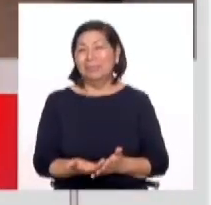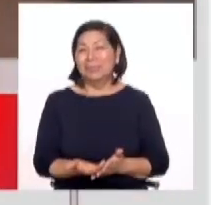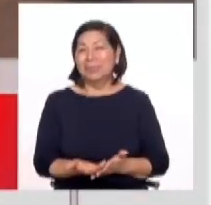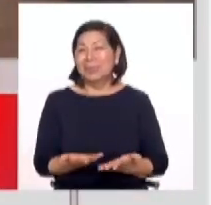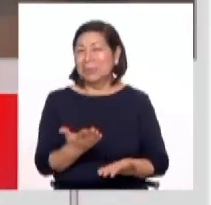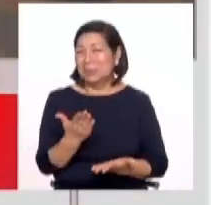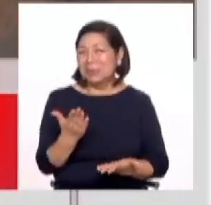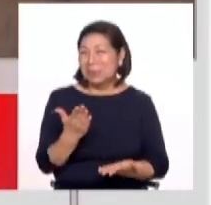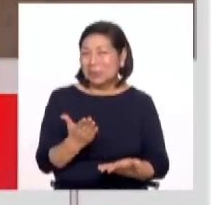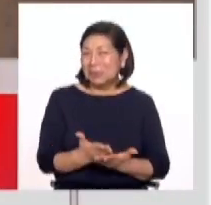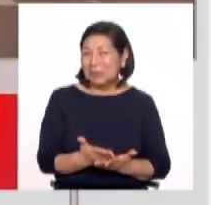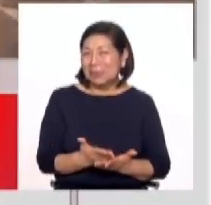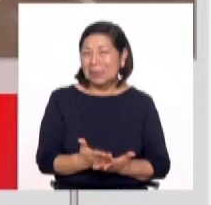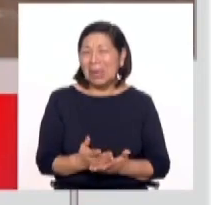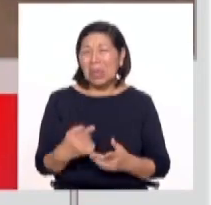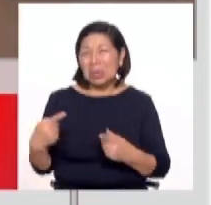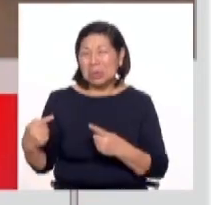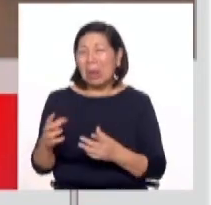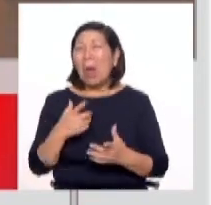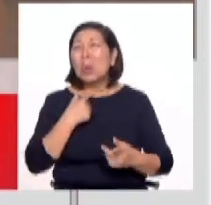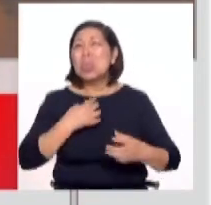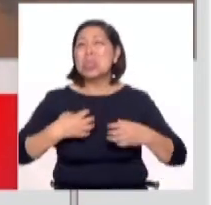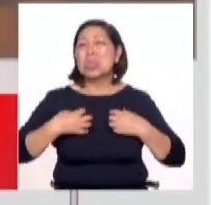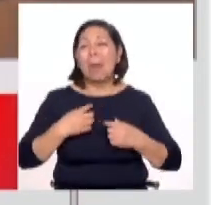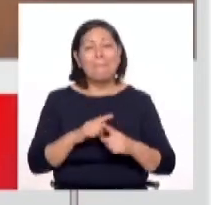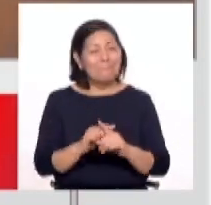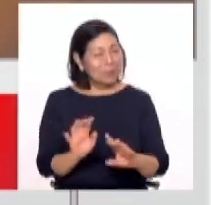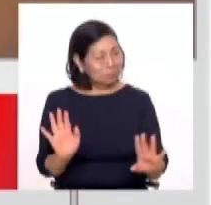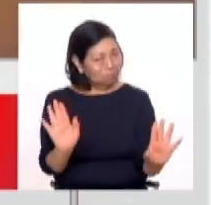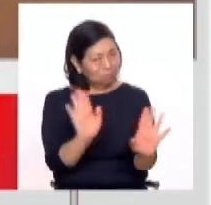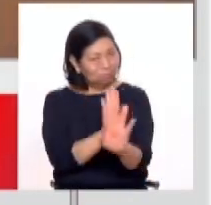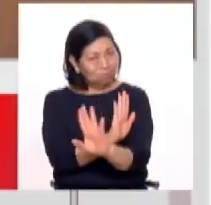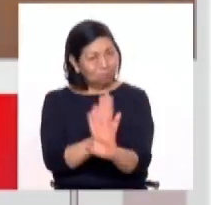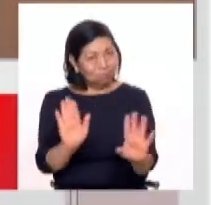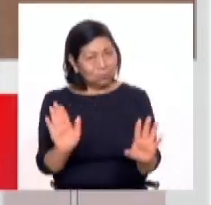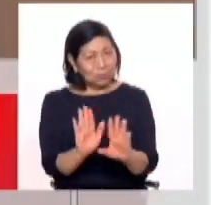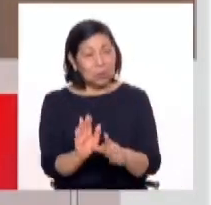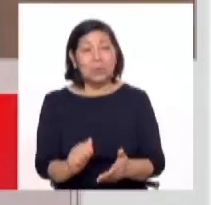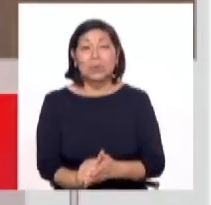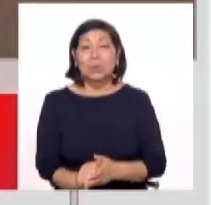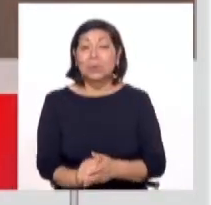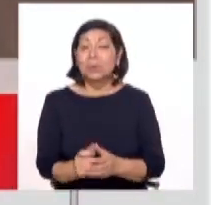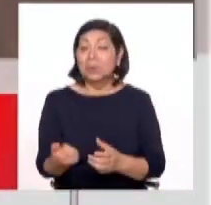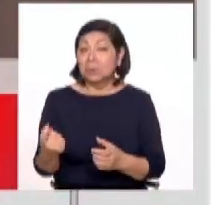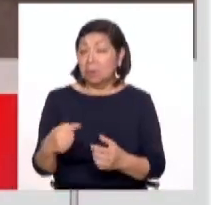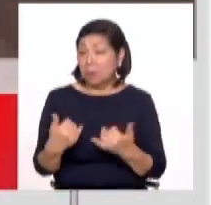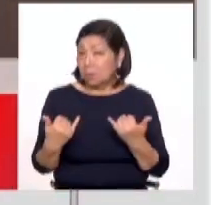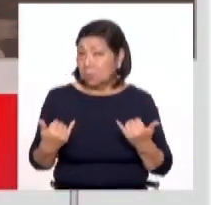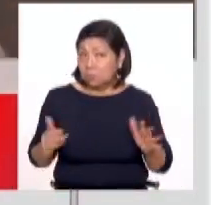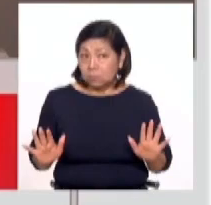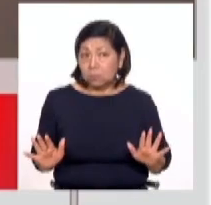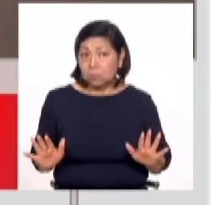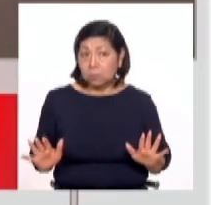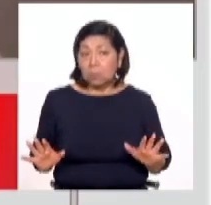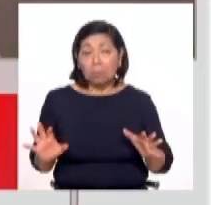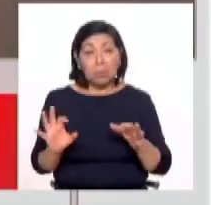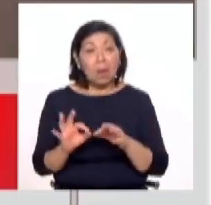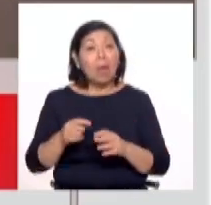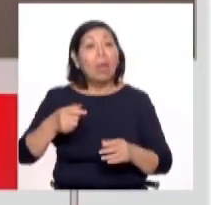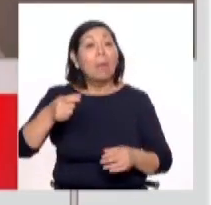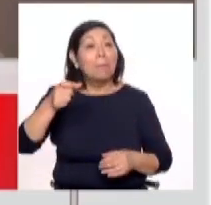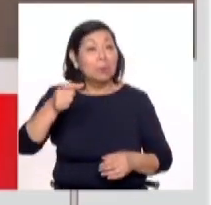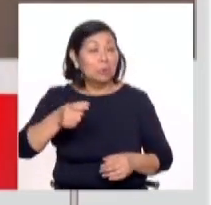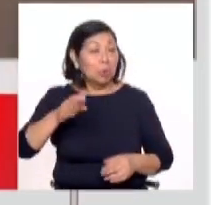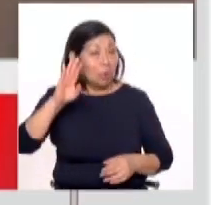en un evento violento. Por lo tanto, en las unidades que participan acá son unidades